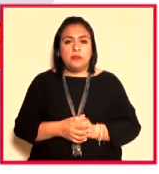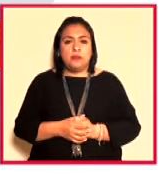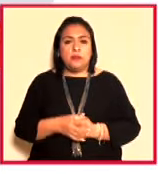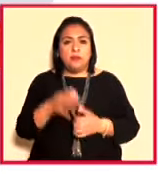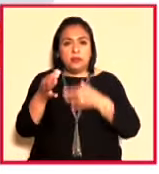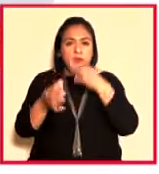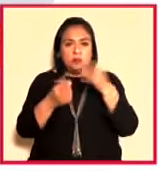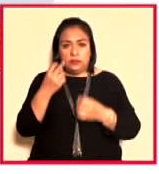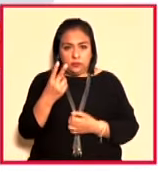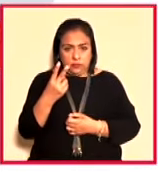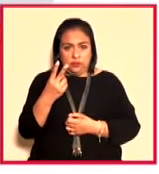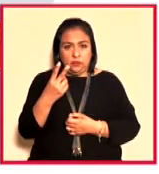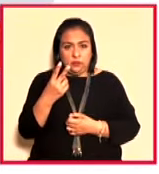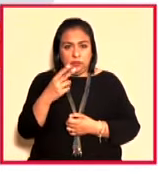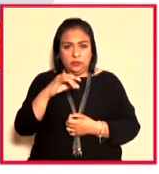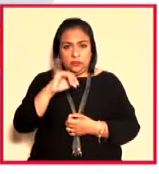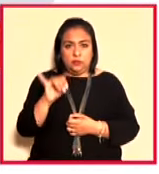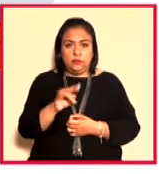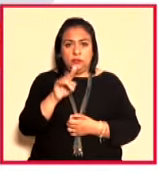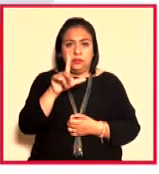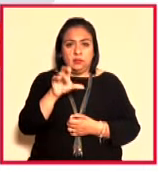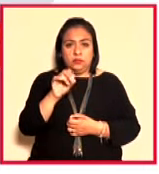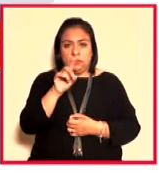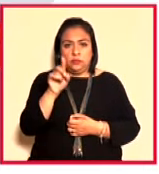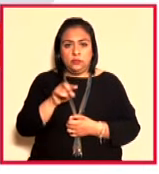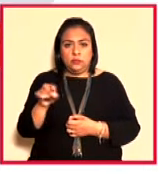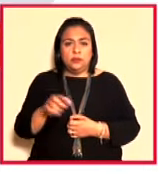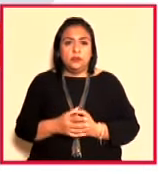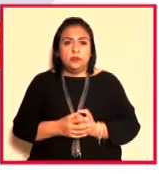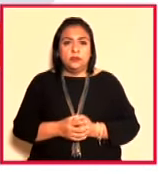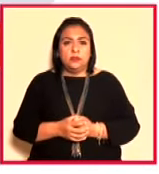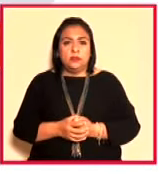Noticias 22, Julio López.